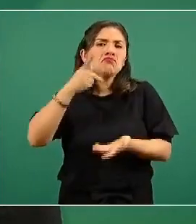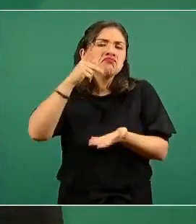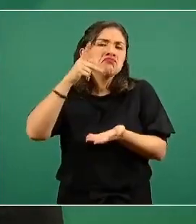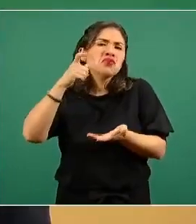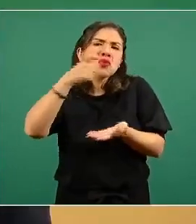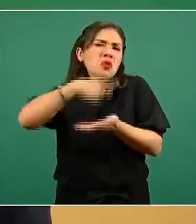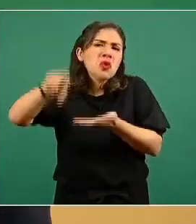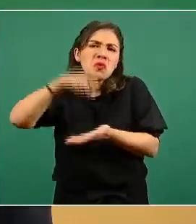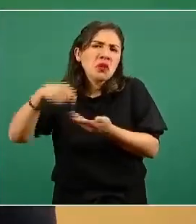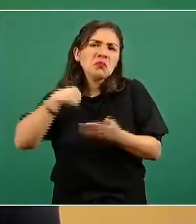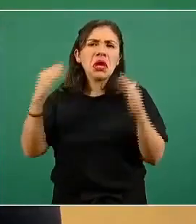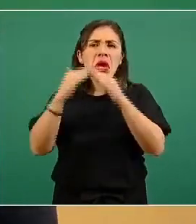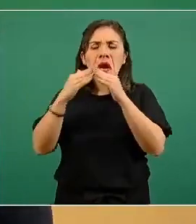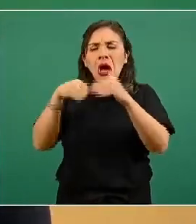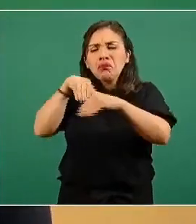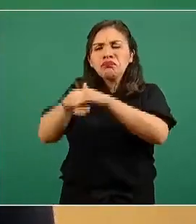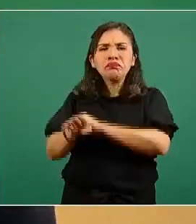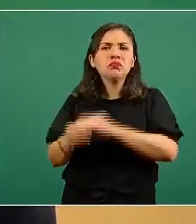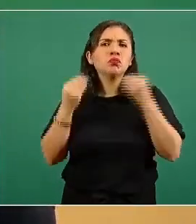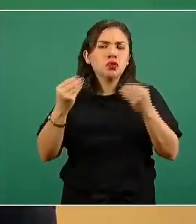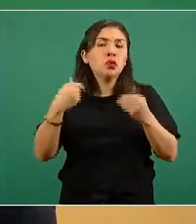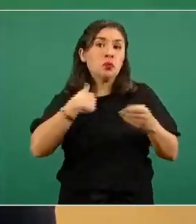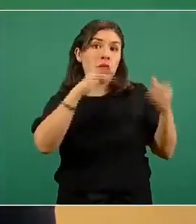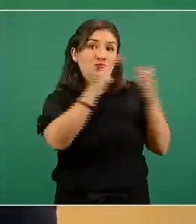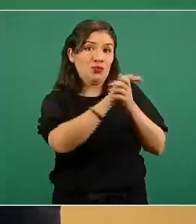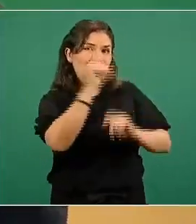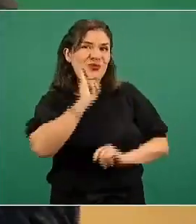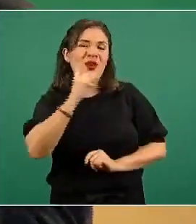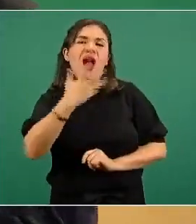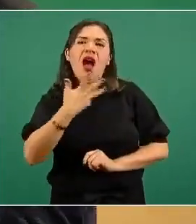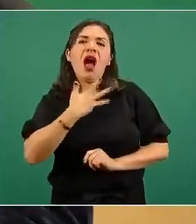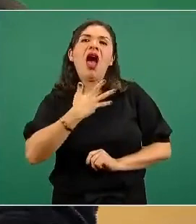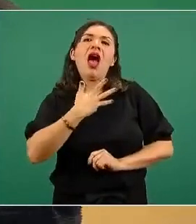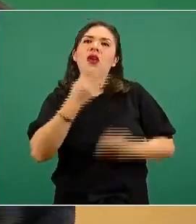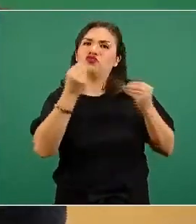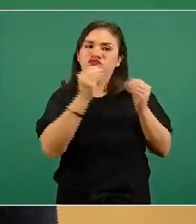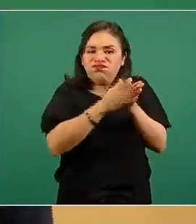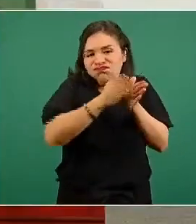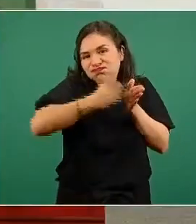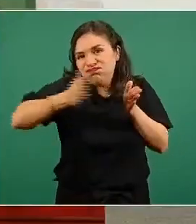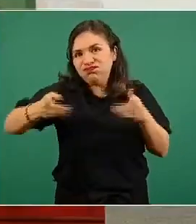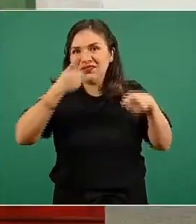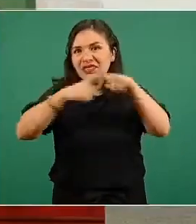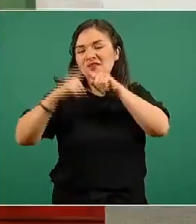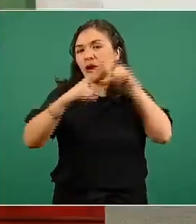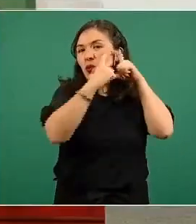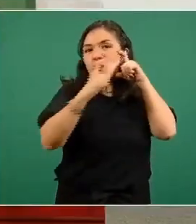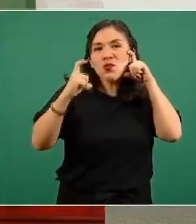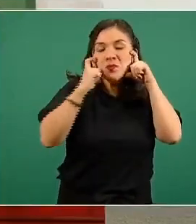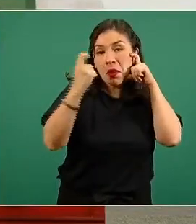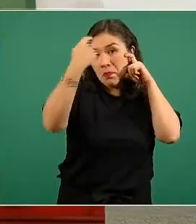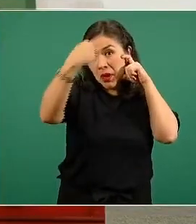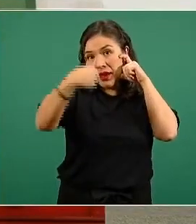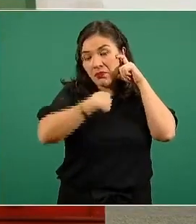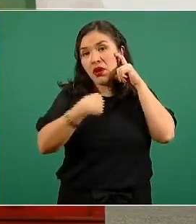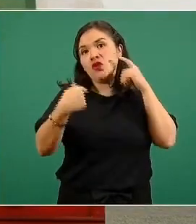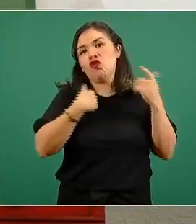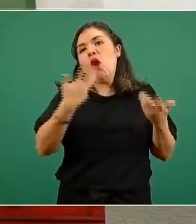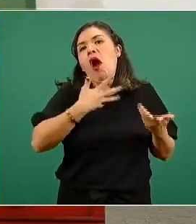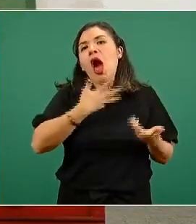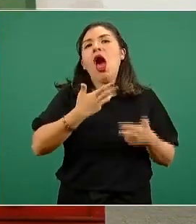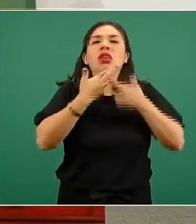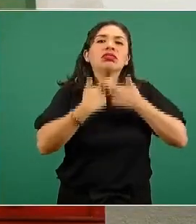ellos en casa. Mi esposa me tiene un buen set de cubrebocas para